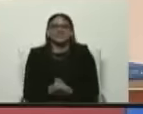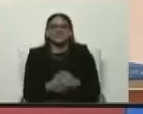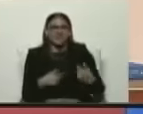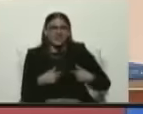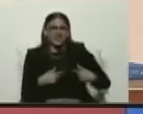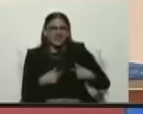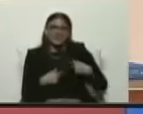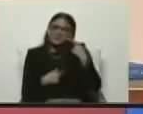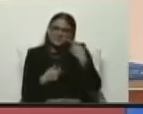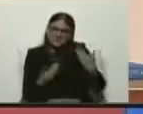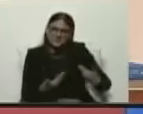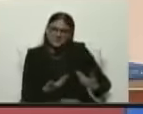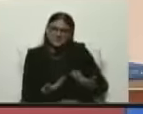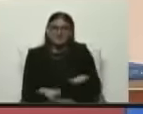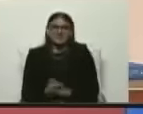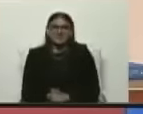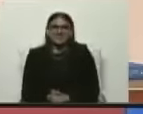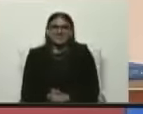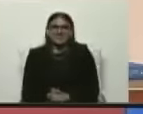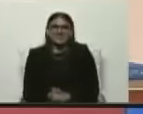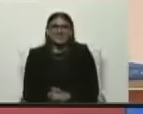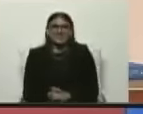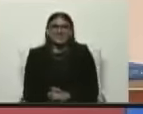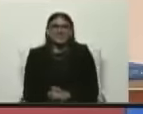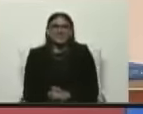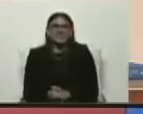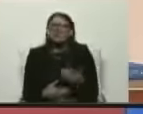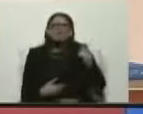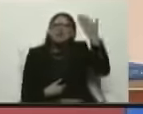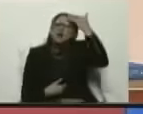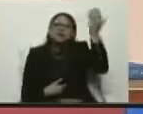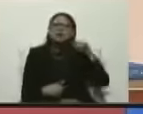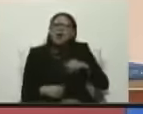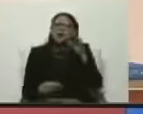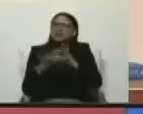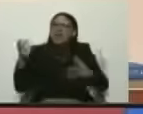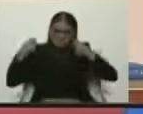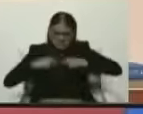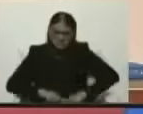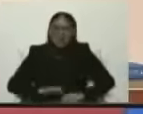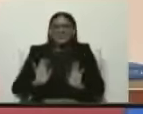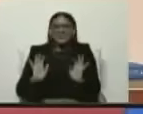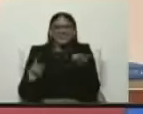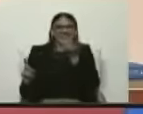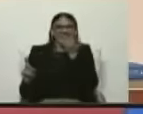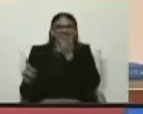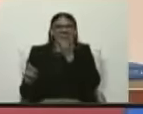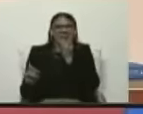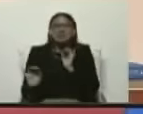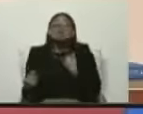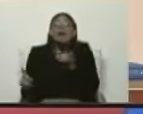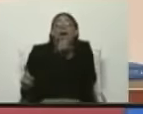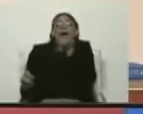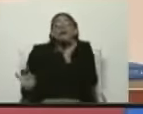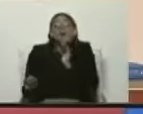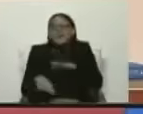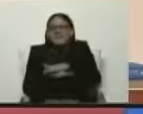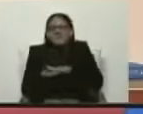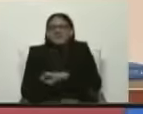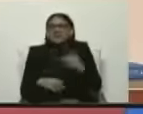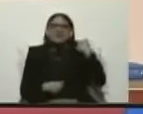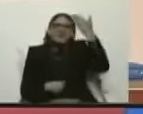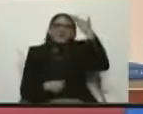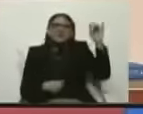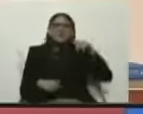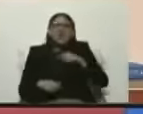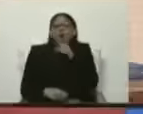Aquí está. Aquí está. Yo no sé por qué me puse esta franela de verdad. Fue una equivocación, perdóneme. No sabía que tenía rueda de